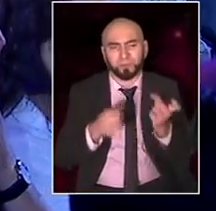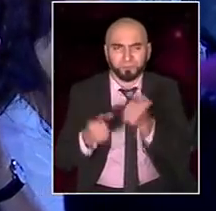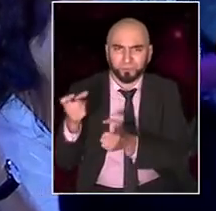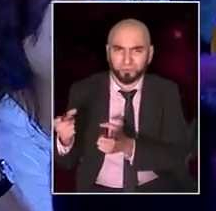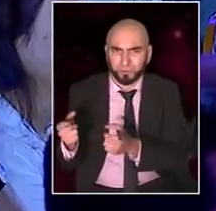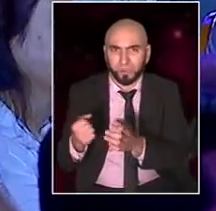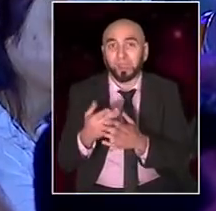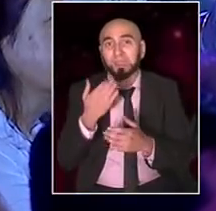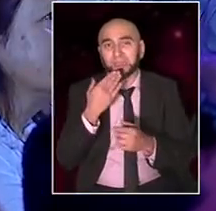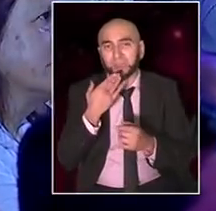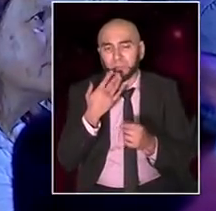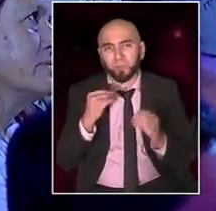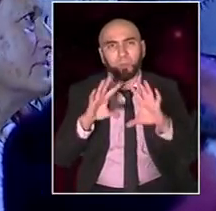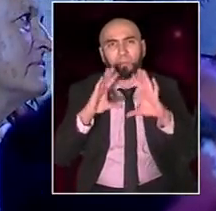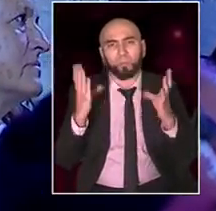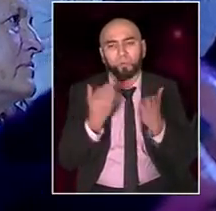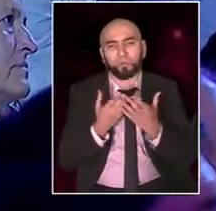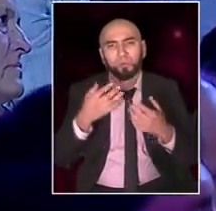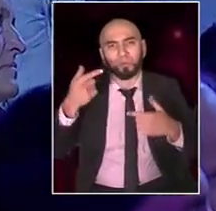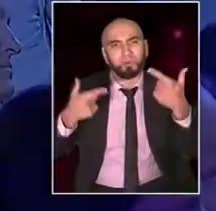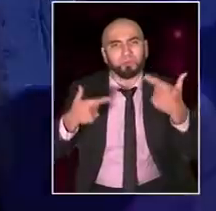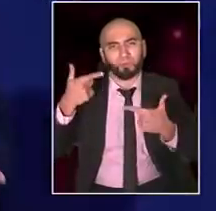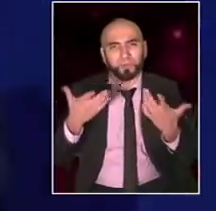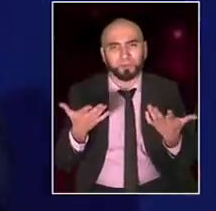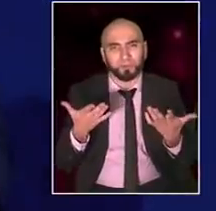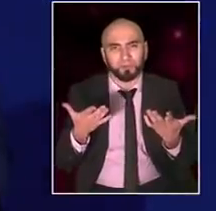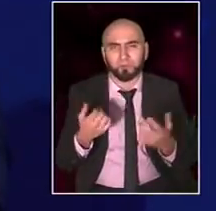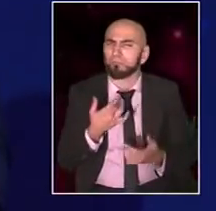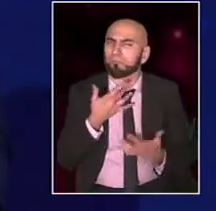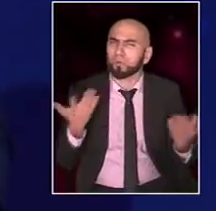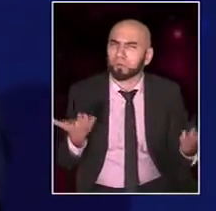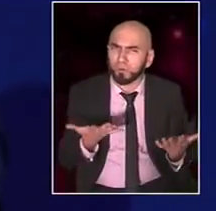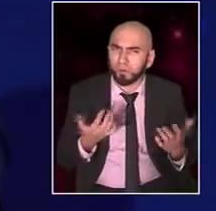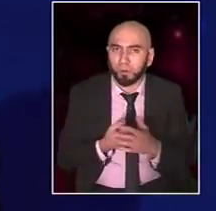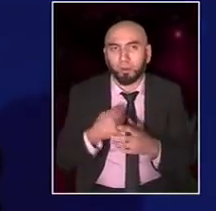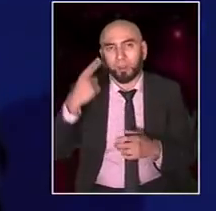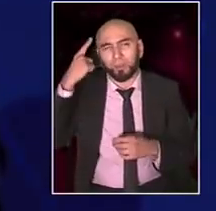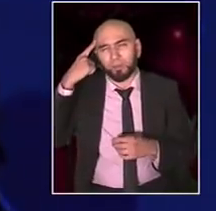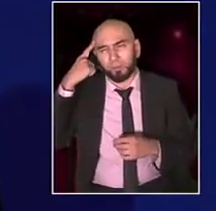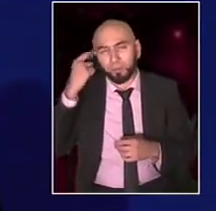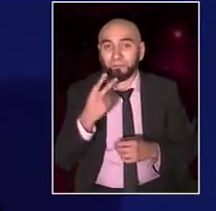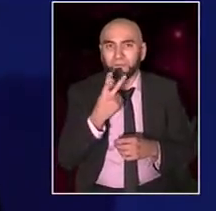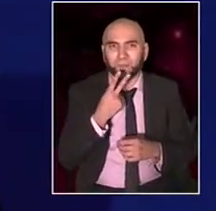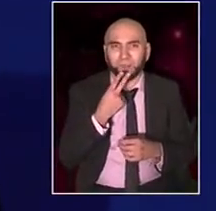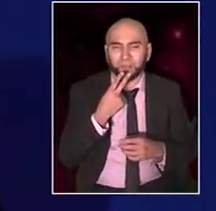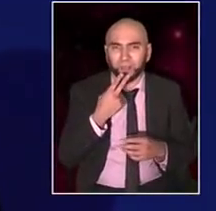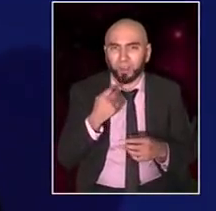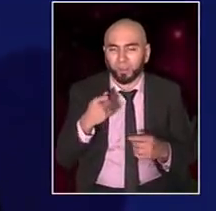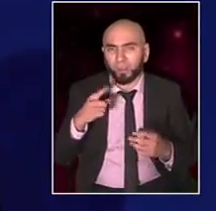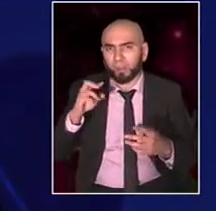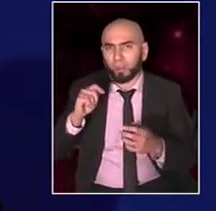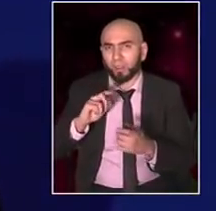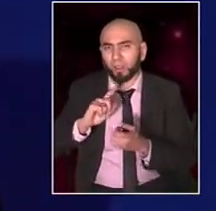el mundo parlamentario. ¿Por qué? Porque tenemos la intuición de que estamos viviendo frente a cambios que son de